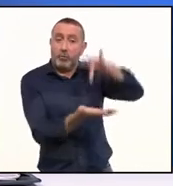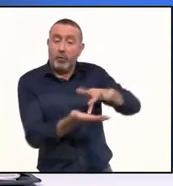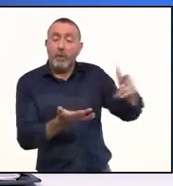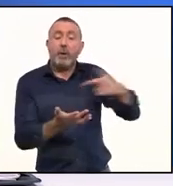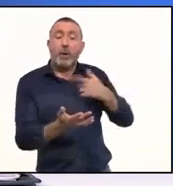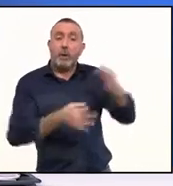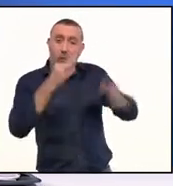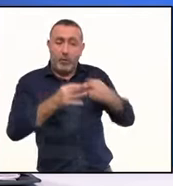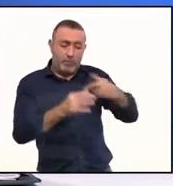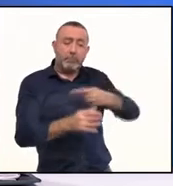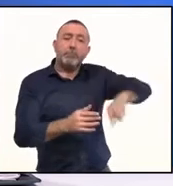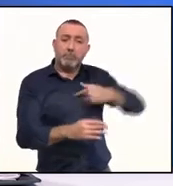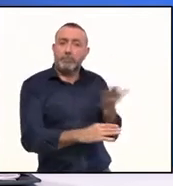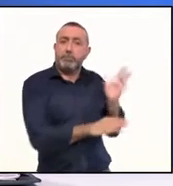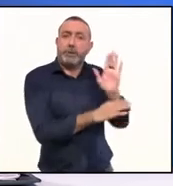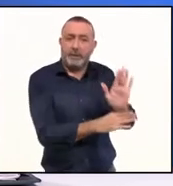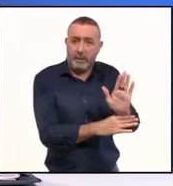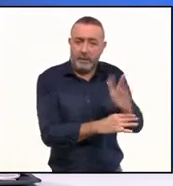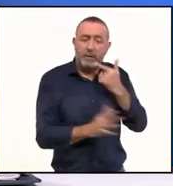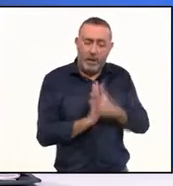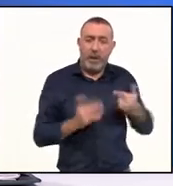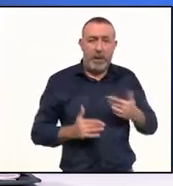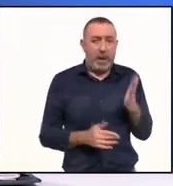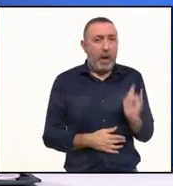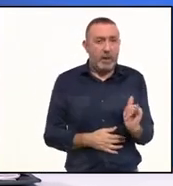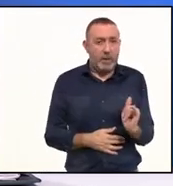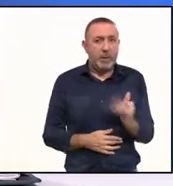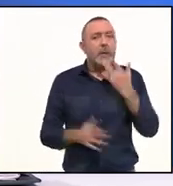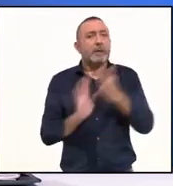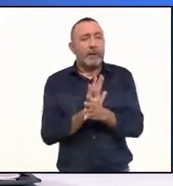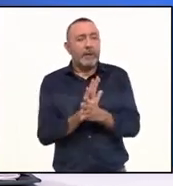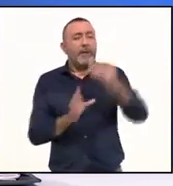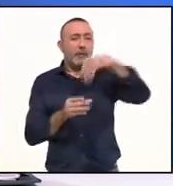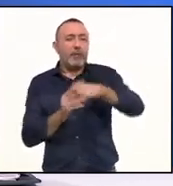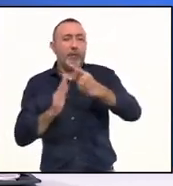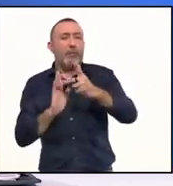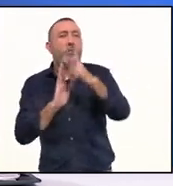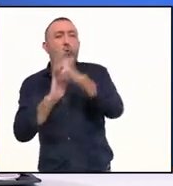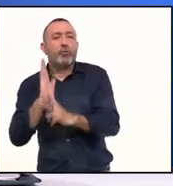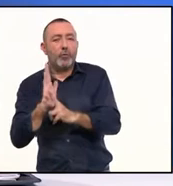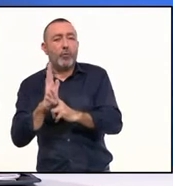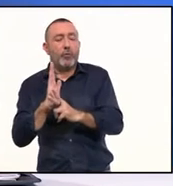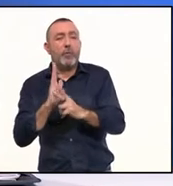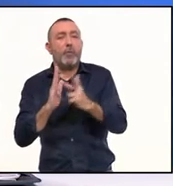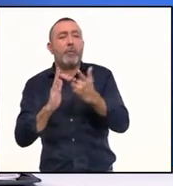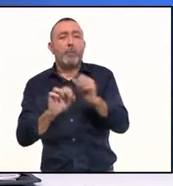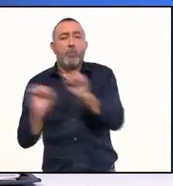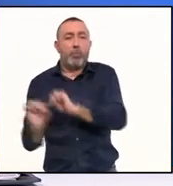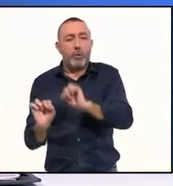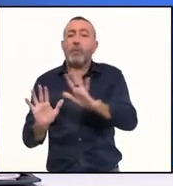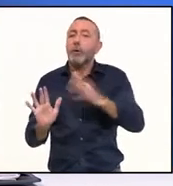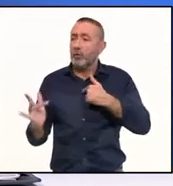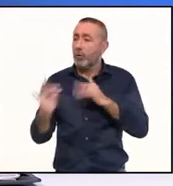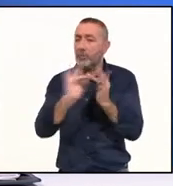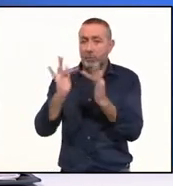presentamos y le decimos estamos aquí es algo propio de protección pero yo entero estuvo con él todavía